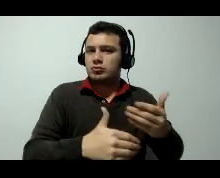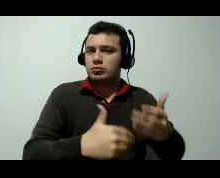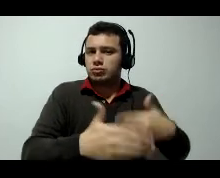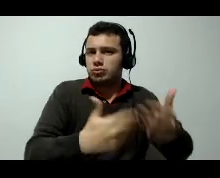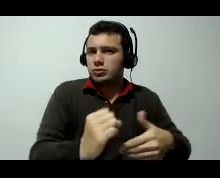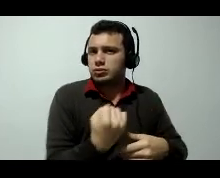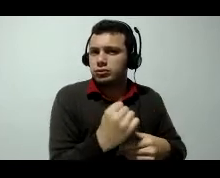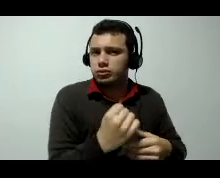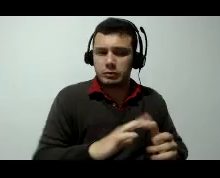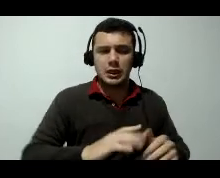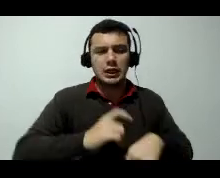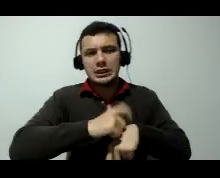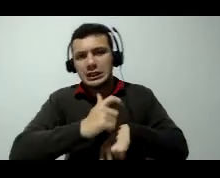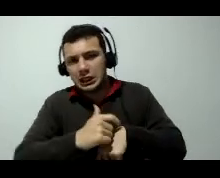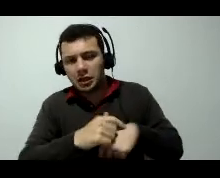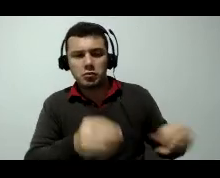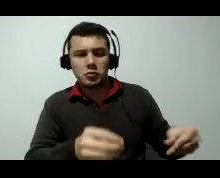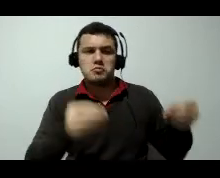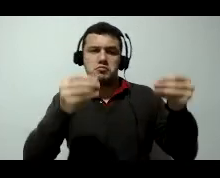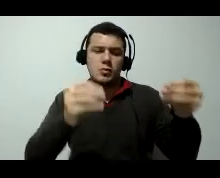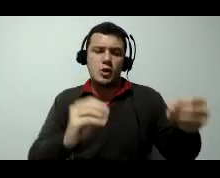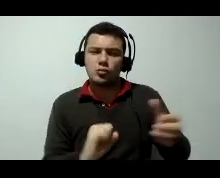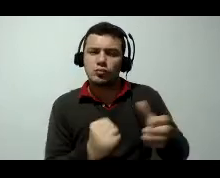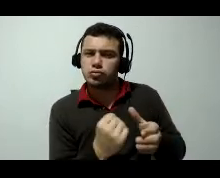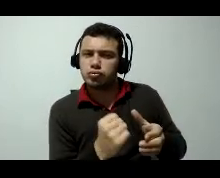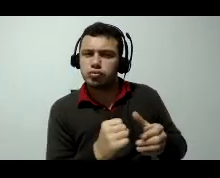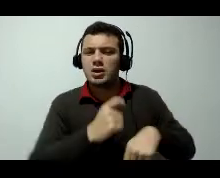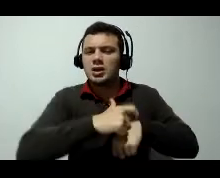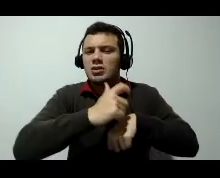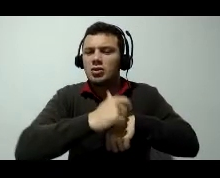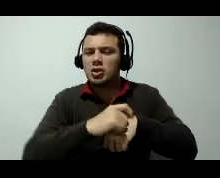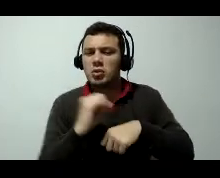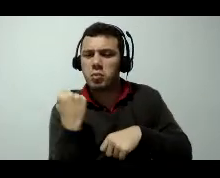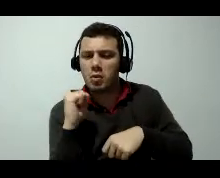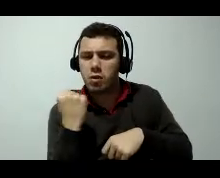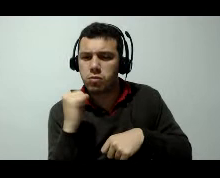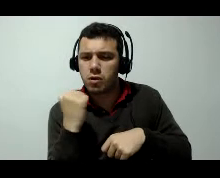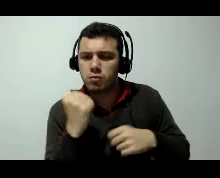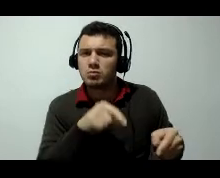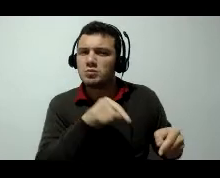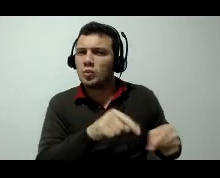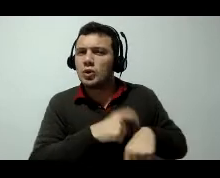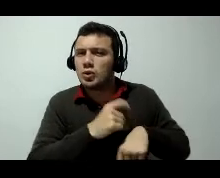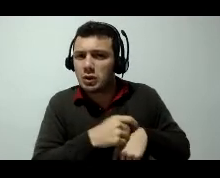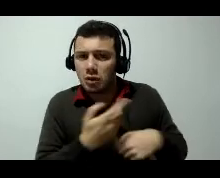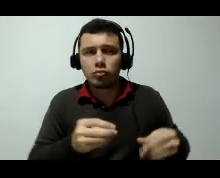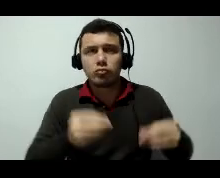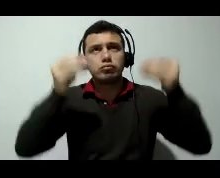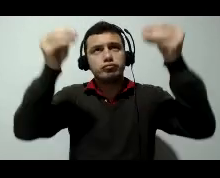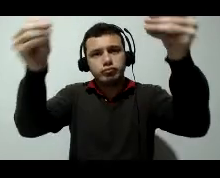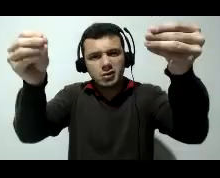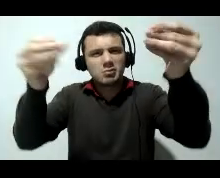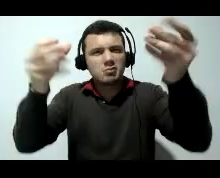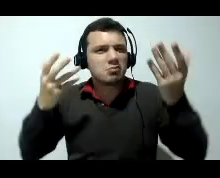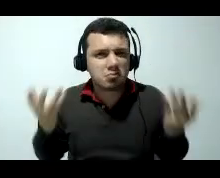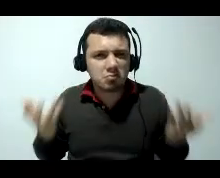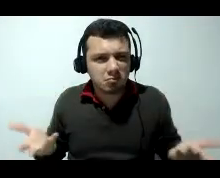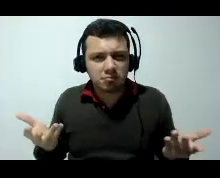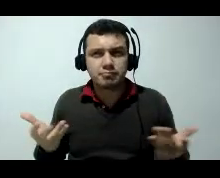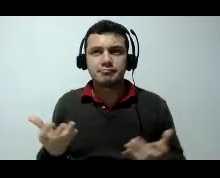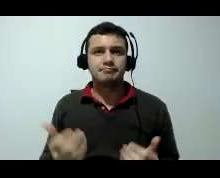de lavado y de secado y de planchado de estos elementos de protección para tenerlos disponibles siempre, ¿cierto? Eso lo debo tener en